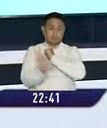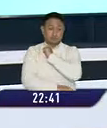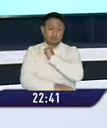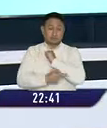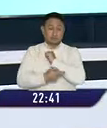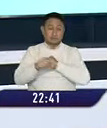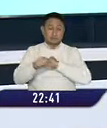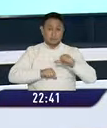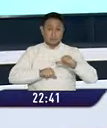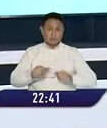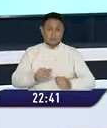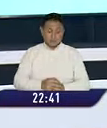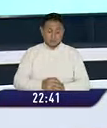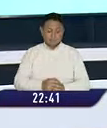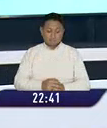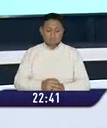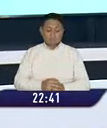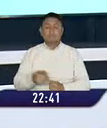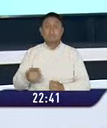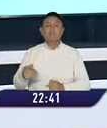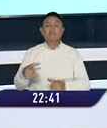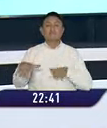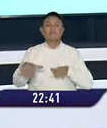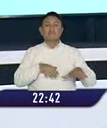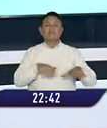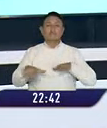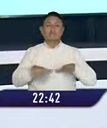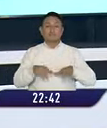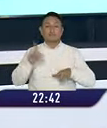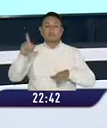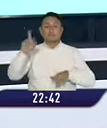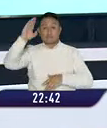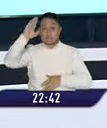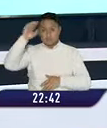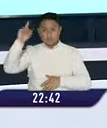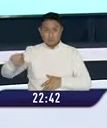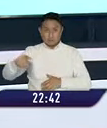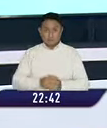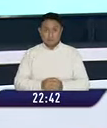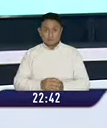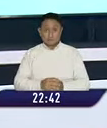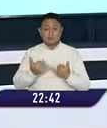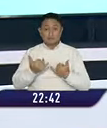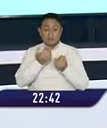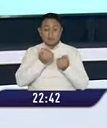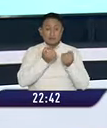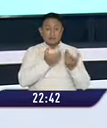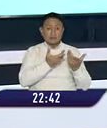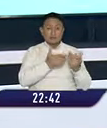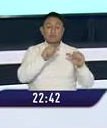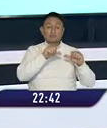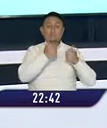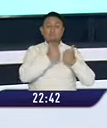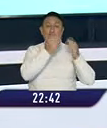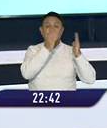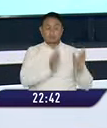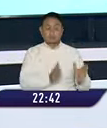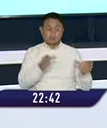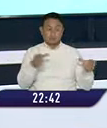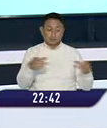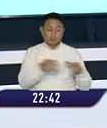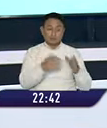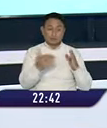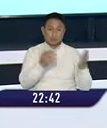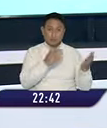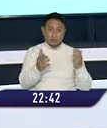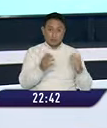administrativa. Sobre estas acciones ejecutadas por la institución policial, fueron informadas las legisladoras que conforman la Comisión Ocasional